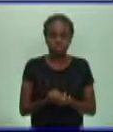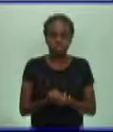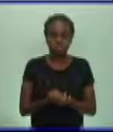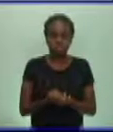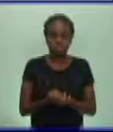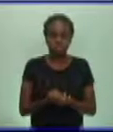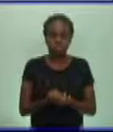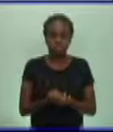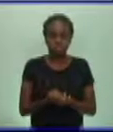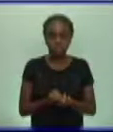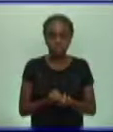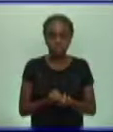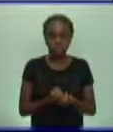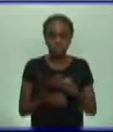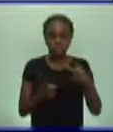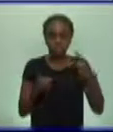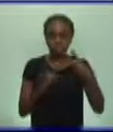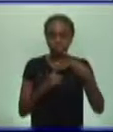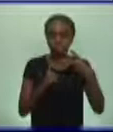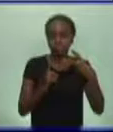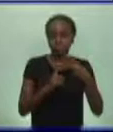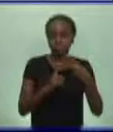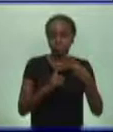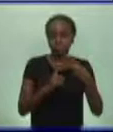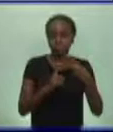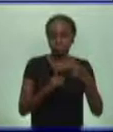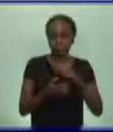Entonces, ¿dónde se paró de pronto?